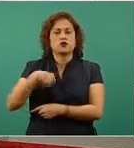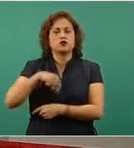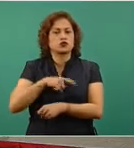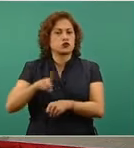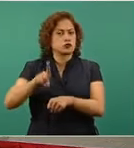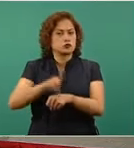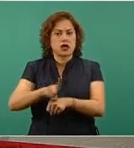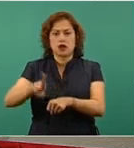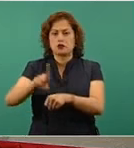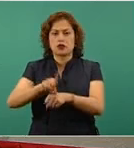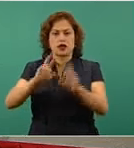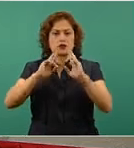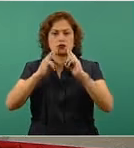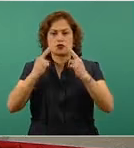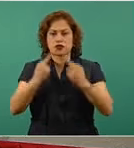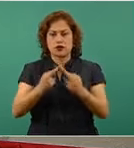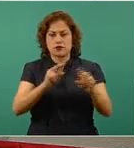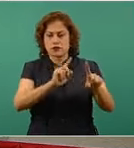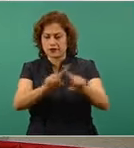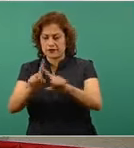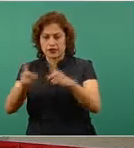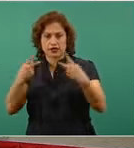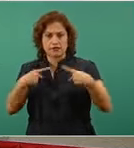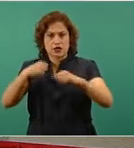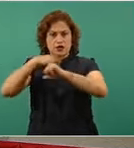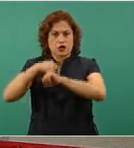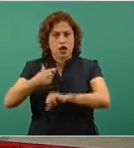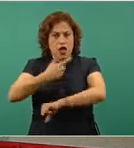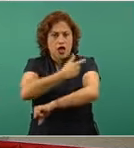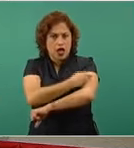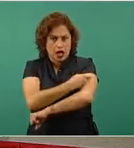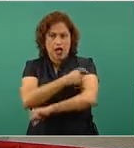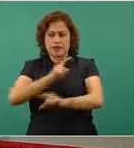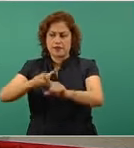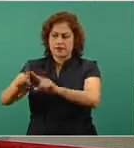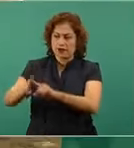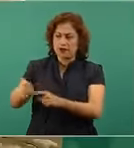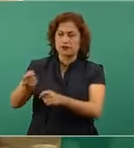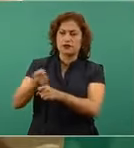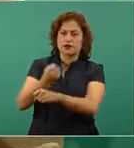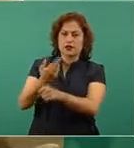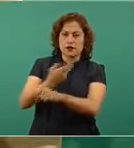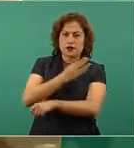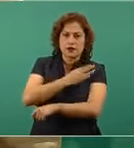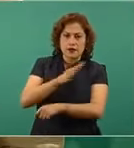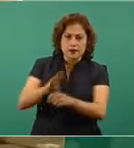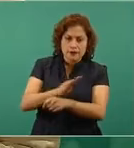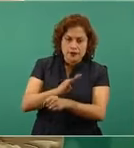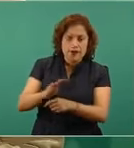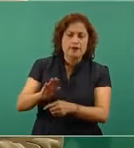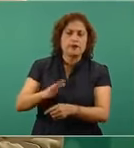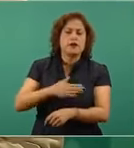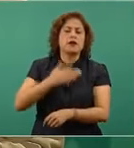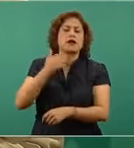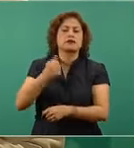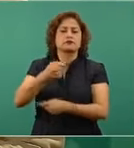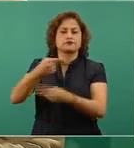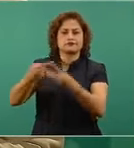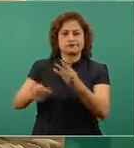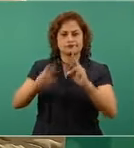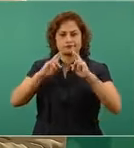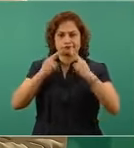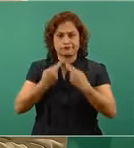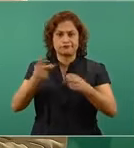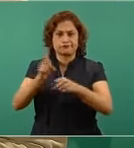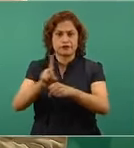con los enlaces Correcaminos y con los enlaces de Bienestar para ir compartiendo, y una de las cosas en las que nos estamos moviendo es ir